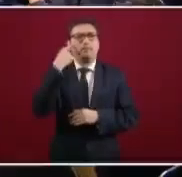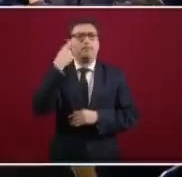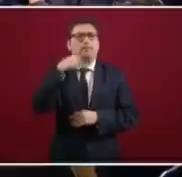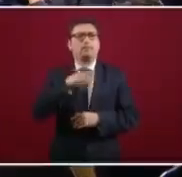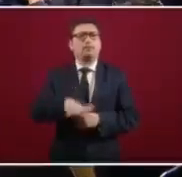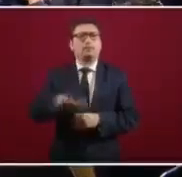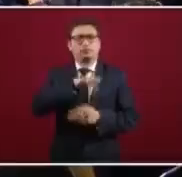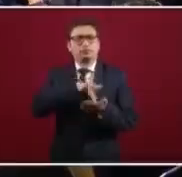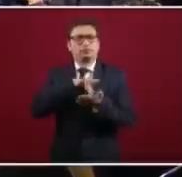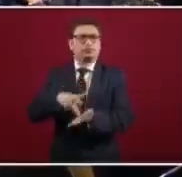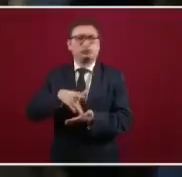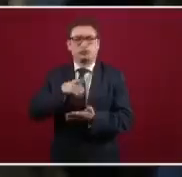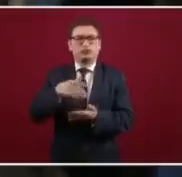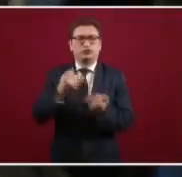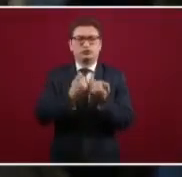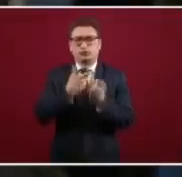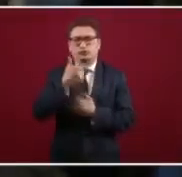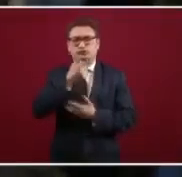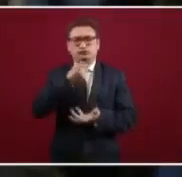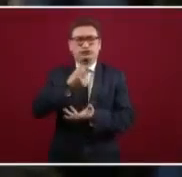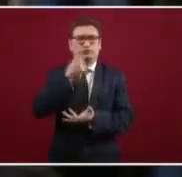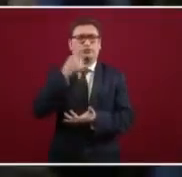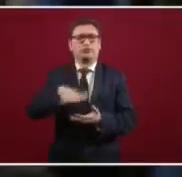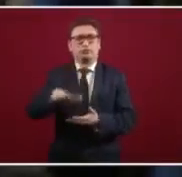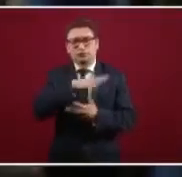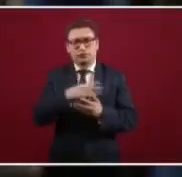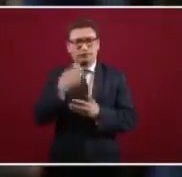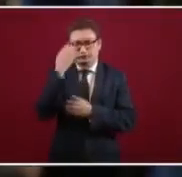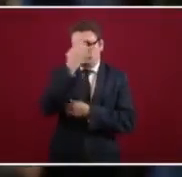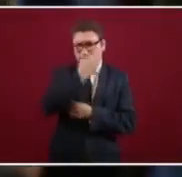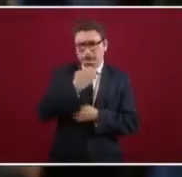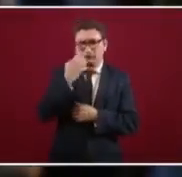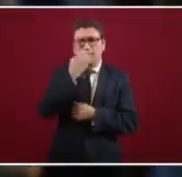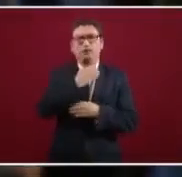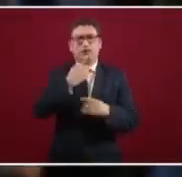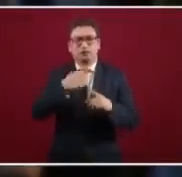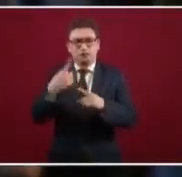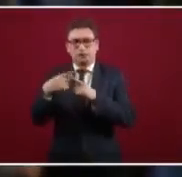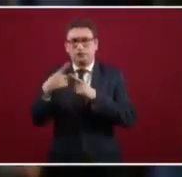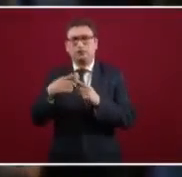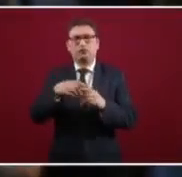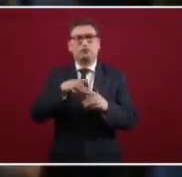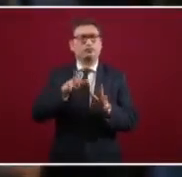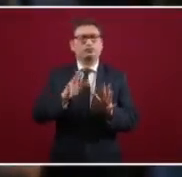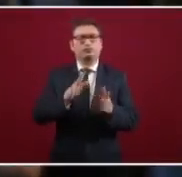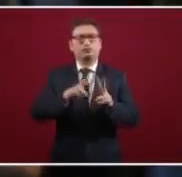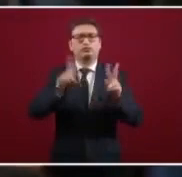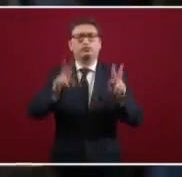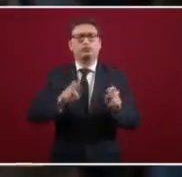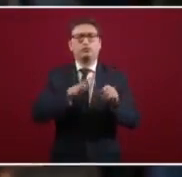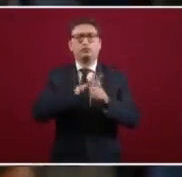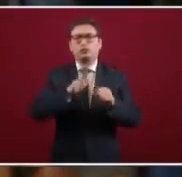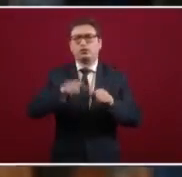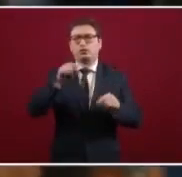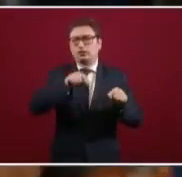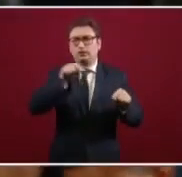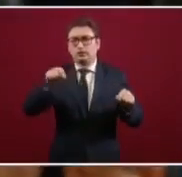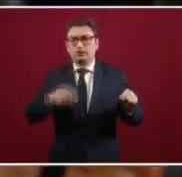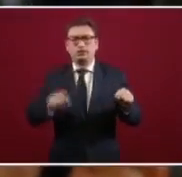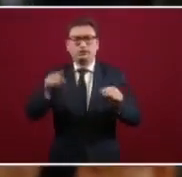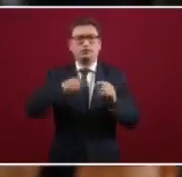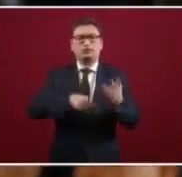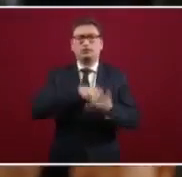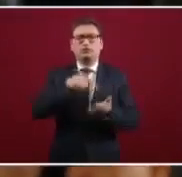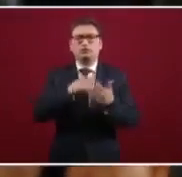que se apoyara con recursos técnicos para la evaluación este y el tema de cómo están los elementos de las corporaciones